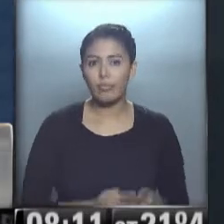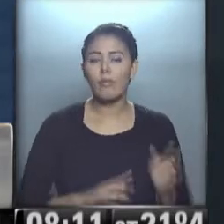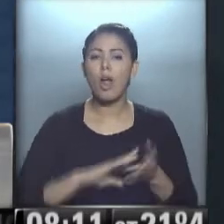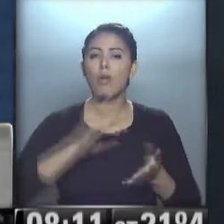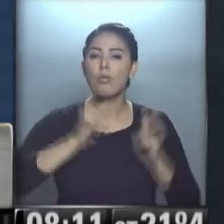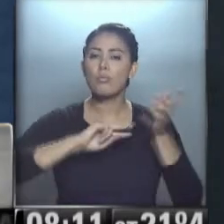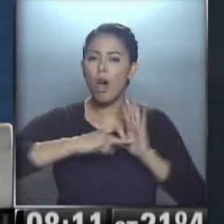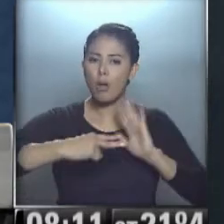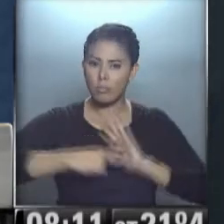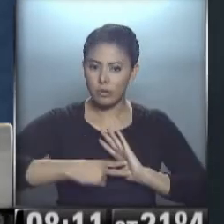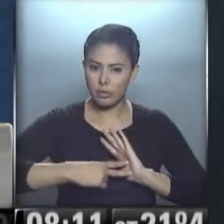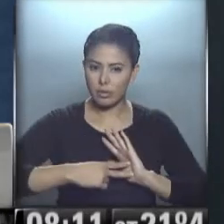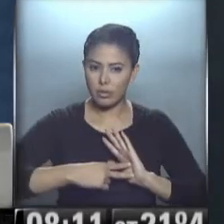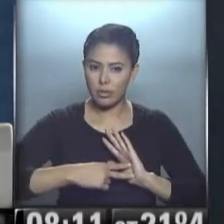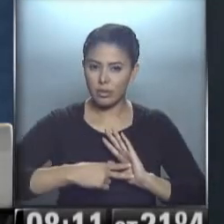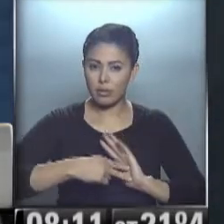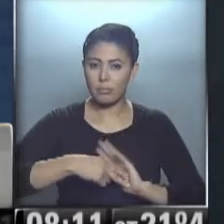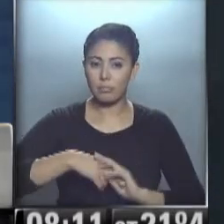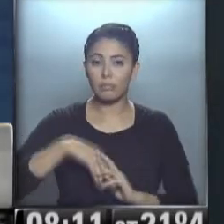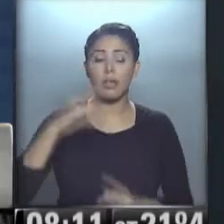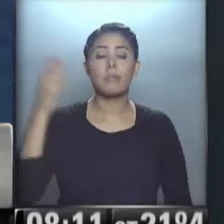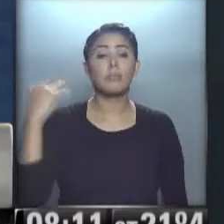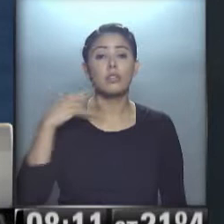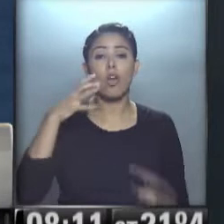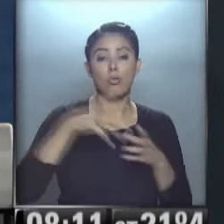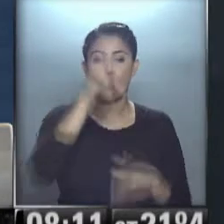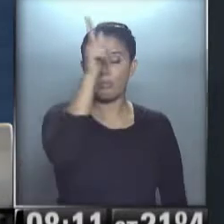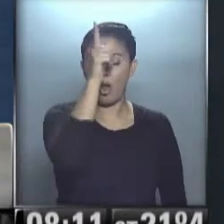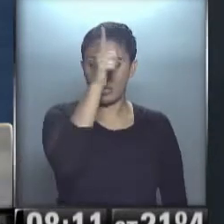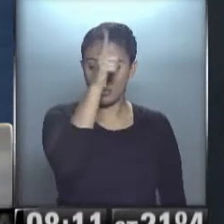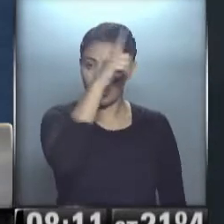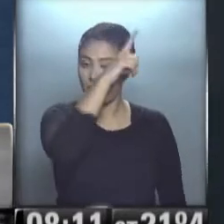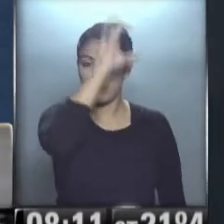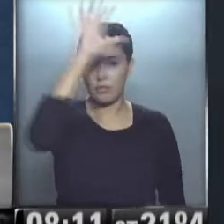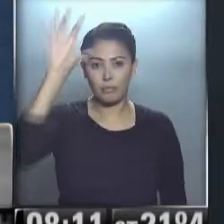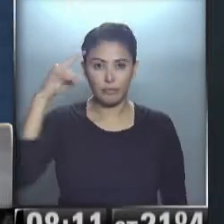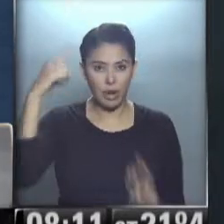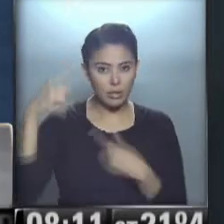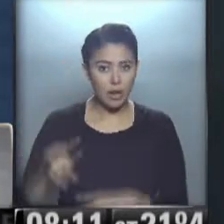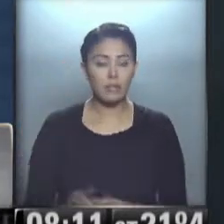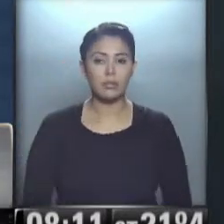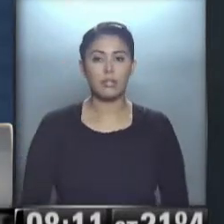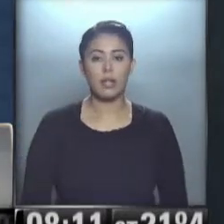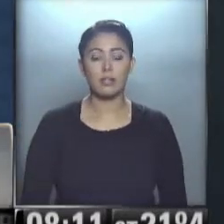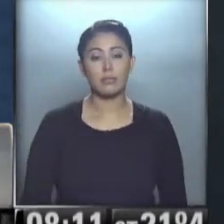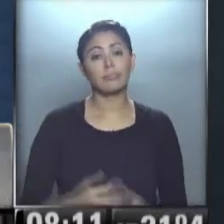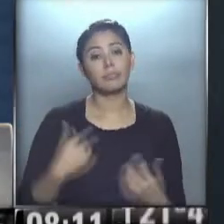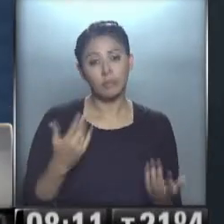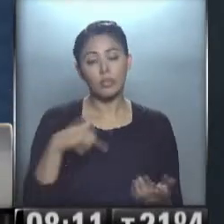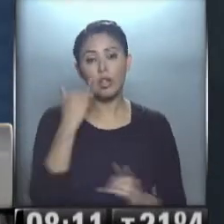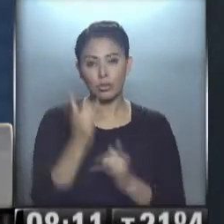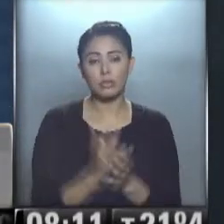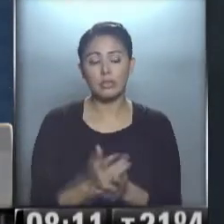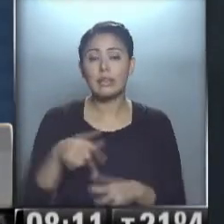conflictos que se han suscitado entre las fuerzas de seguridad de las provincias argentinas en muchas provincias. En